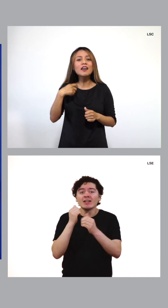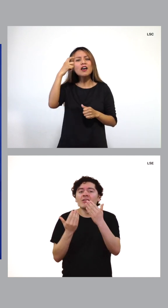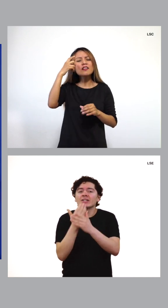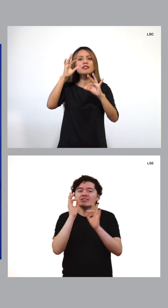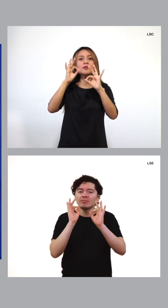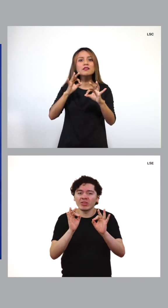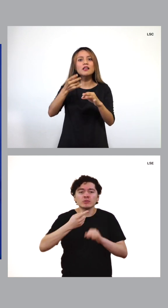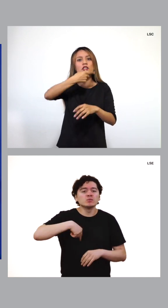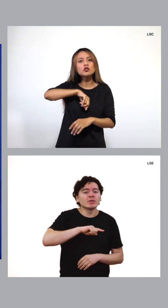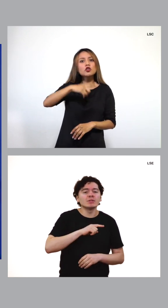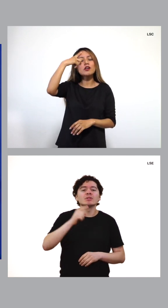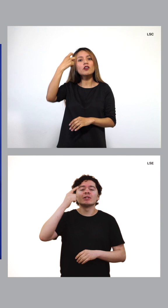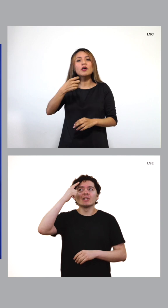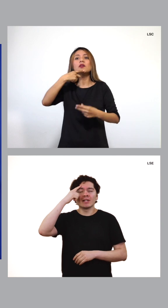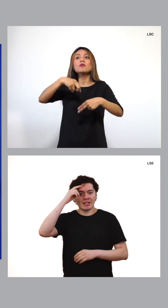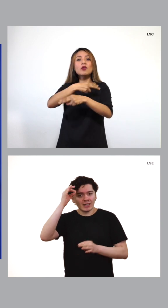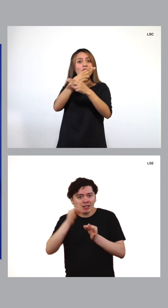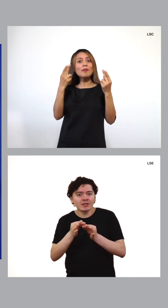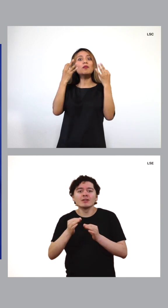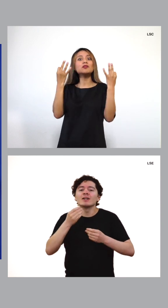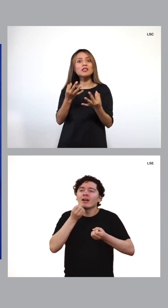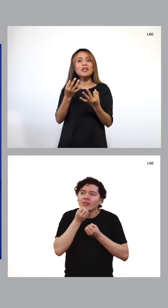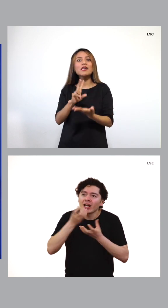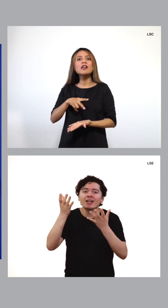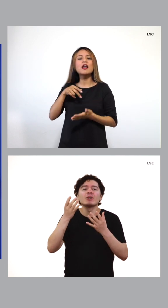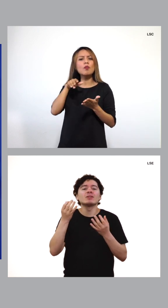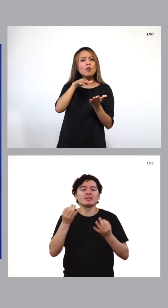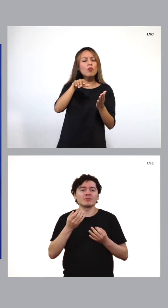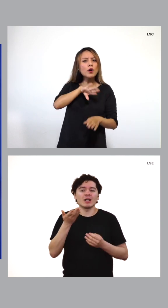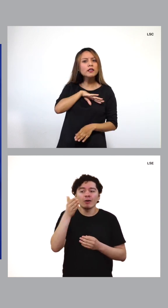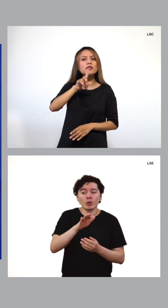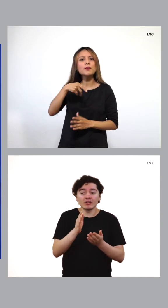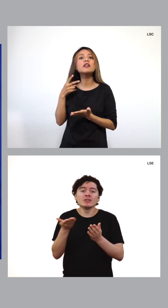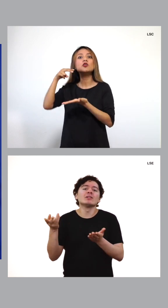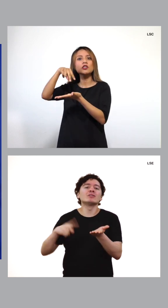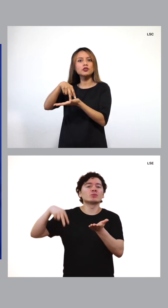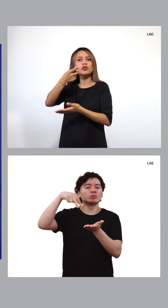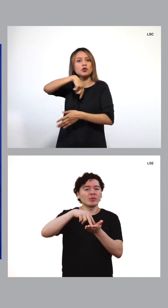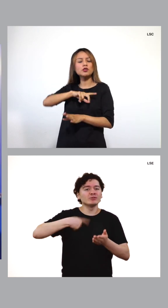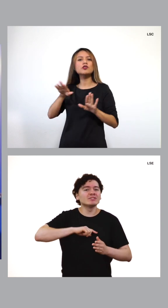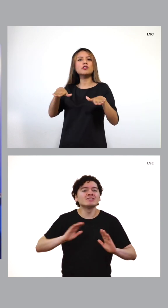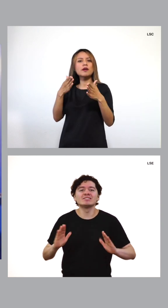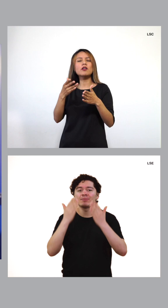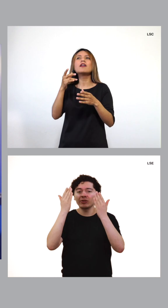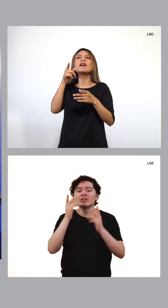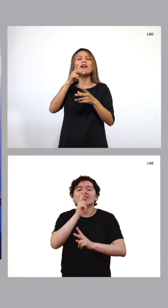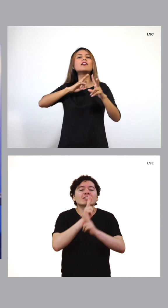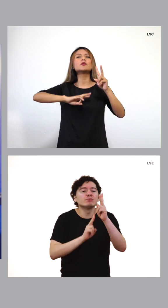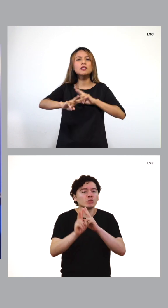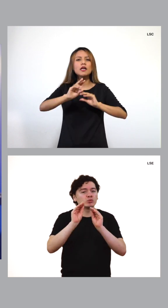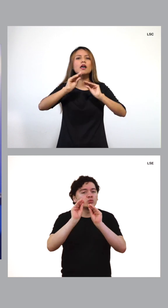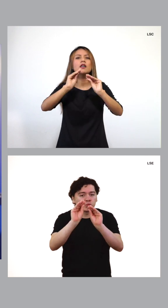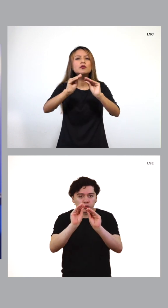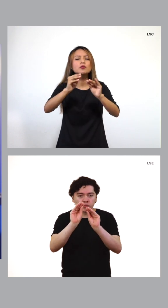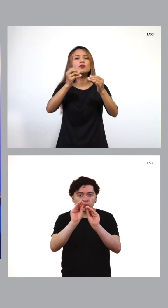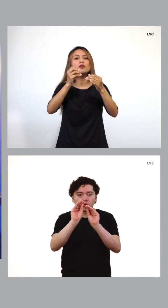a recordar, a proclamar la muerte y la resurrección de nuestro Salvador, Él va a suplir tu necesidad, Él va a traer paz a tus